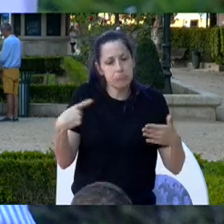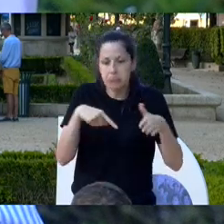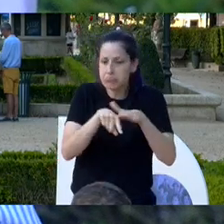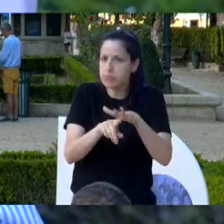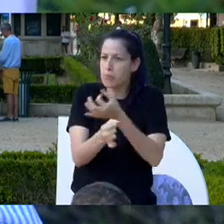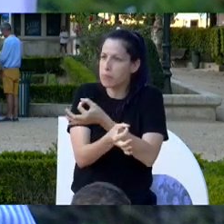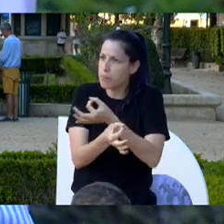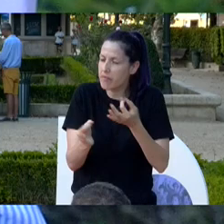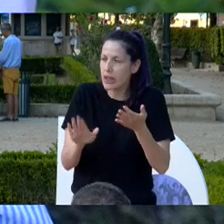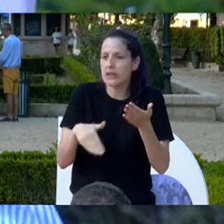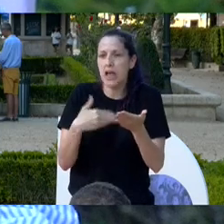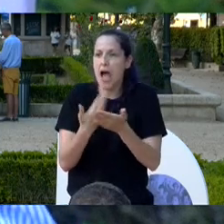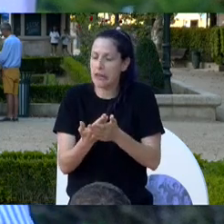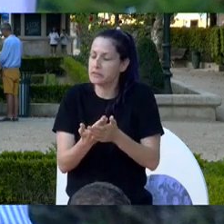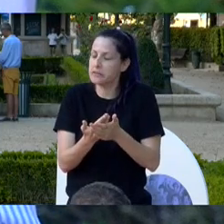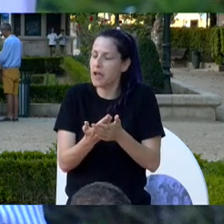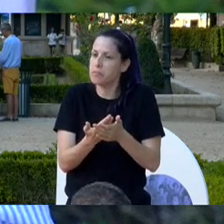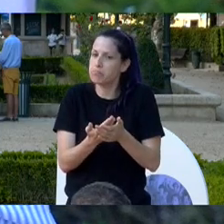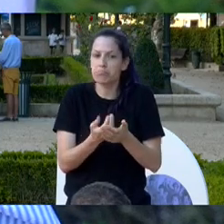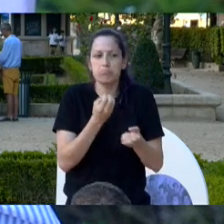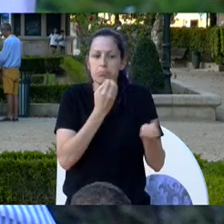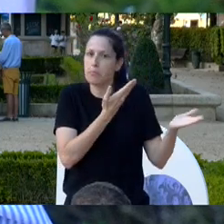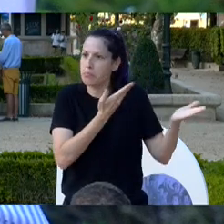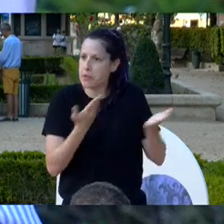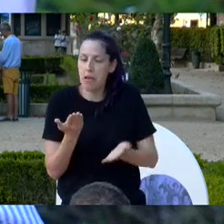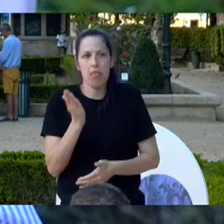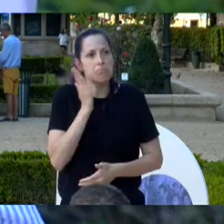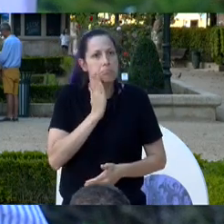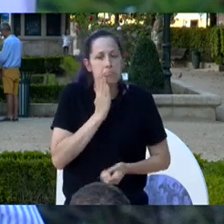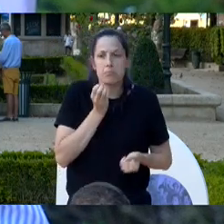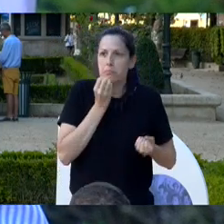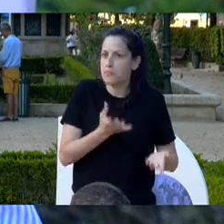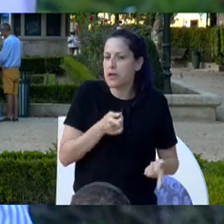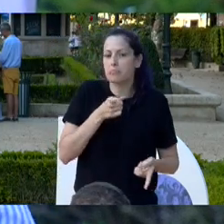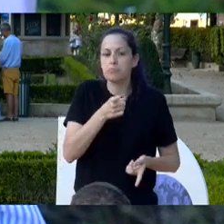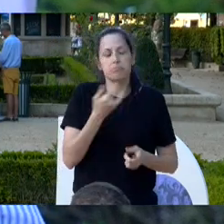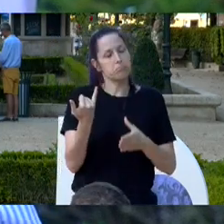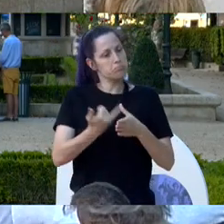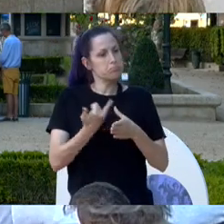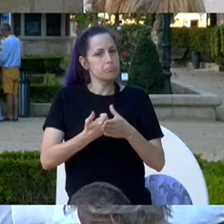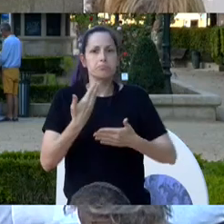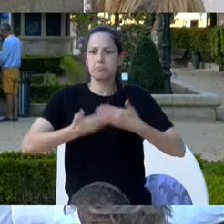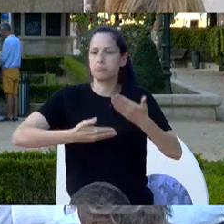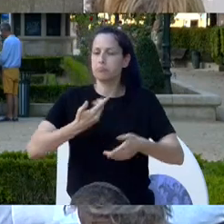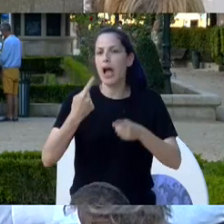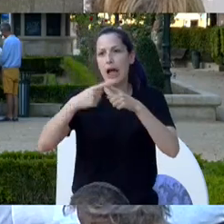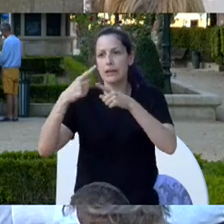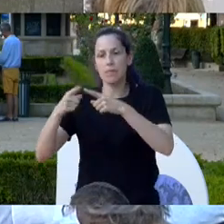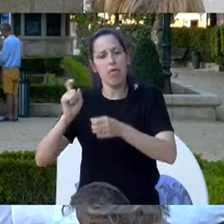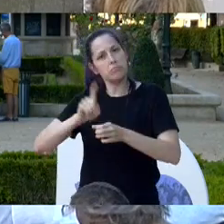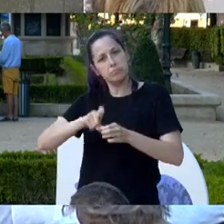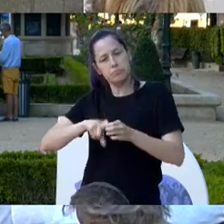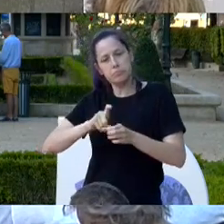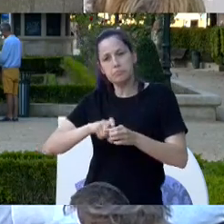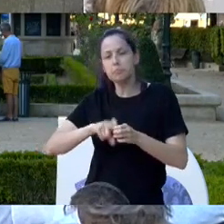con agarimo e tal, ela manéxase perfectamente naquela situación, participa nas actividades propias do centro,